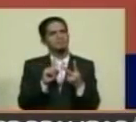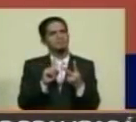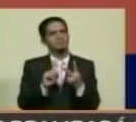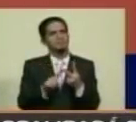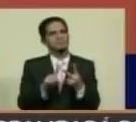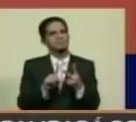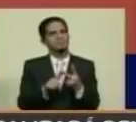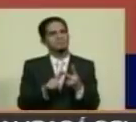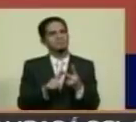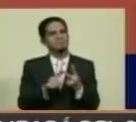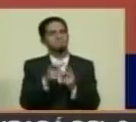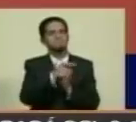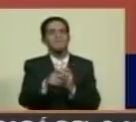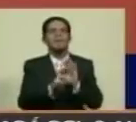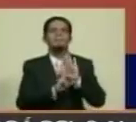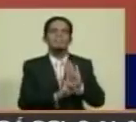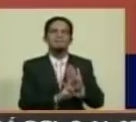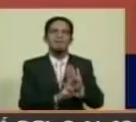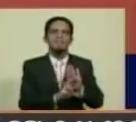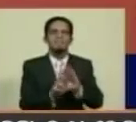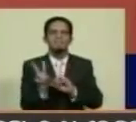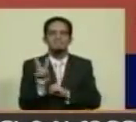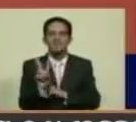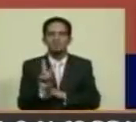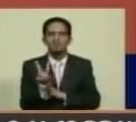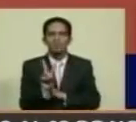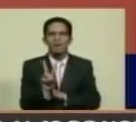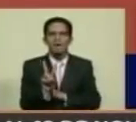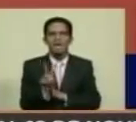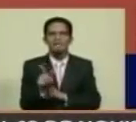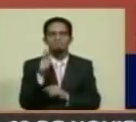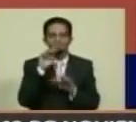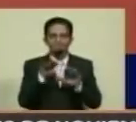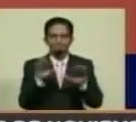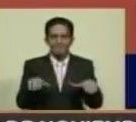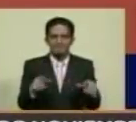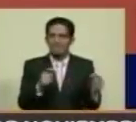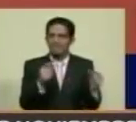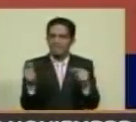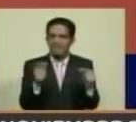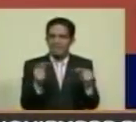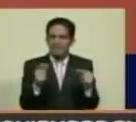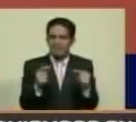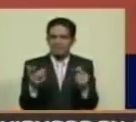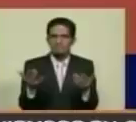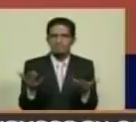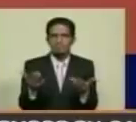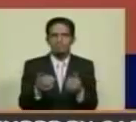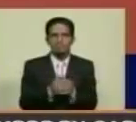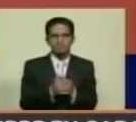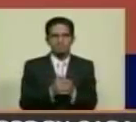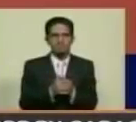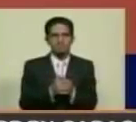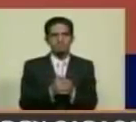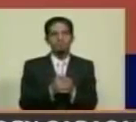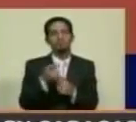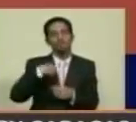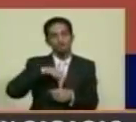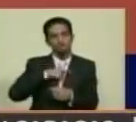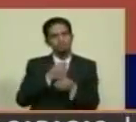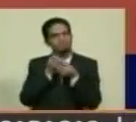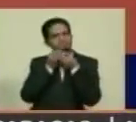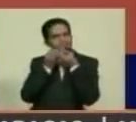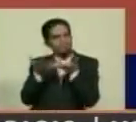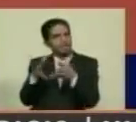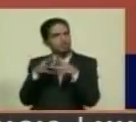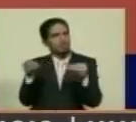los representantes por parte de Venezuela en la mesa de diálogo nos reunimos con él, dimos nuestra versión de